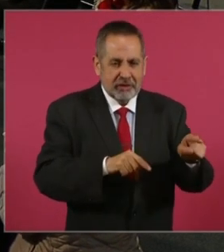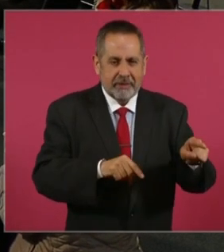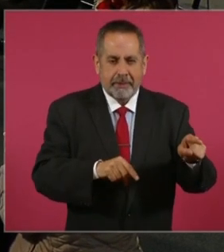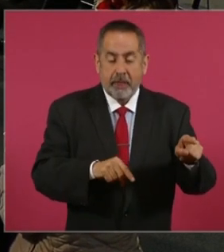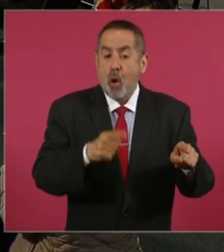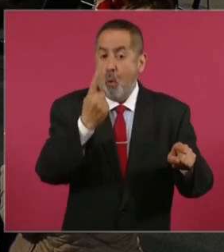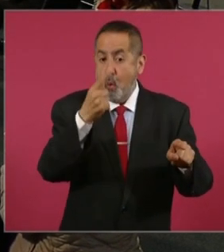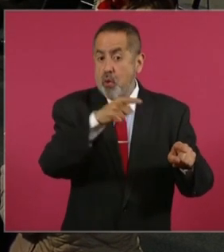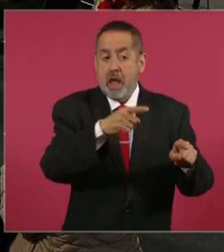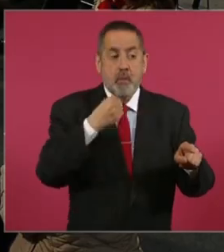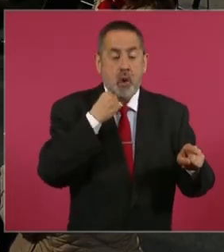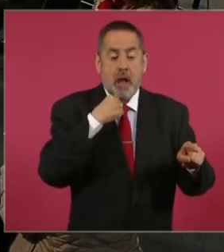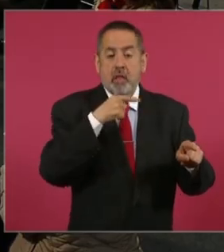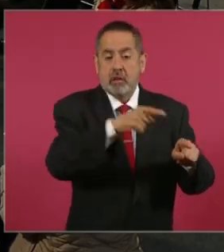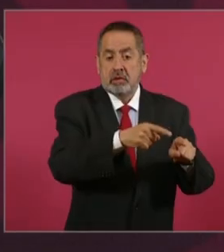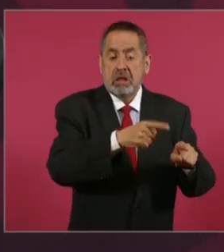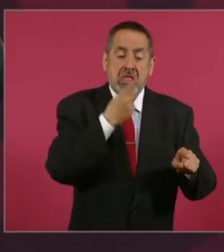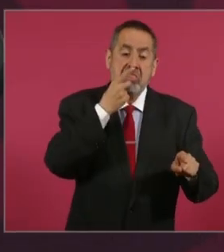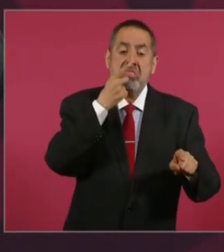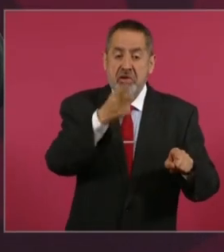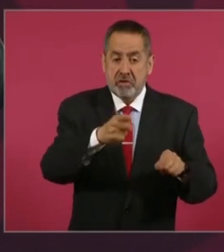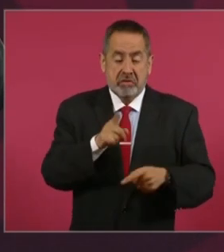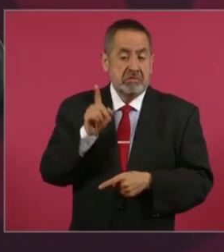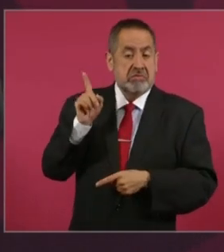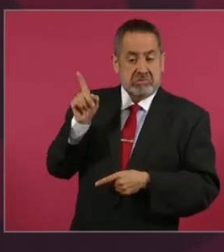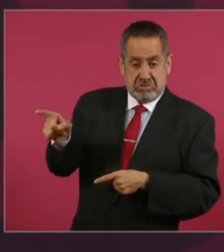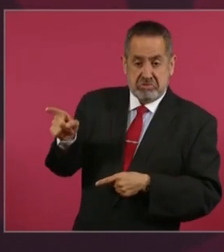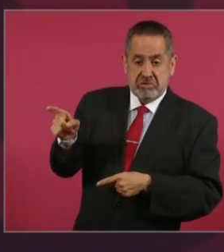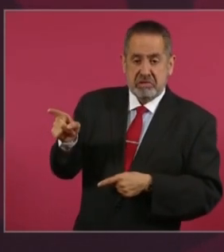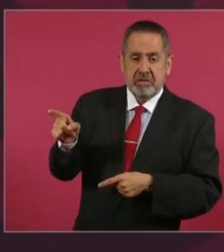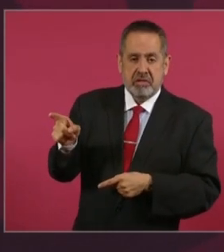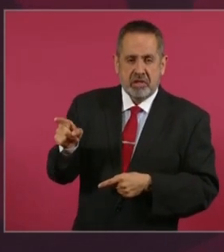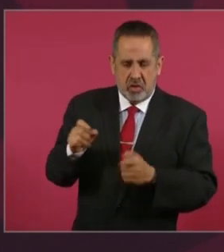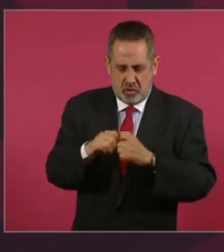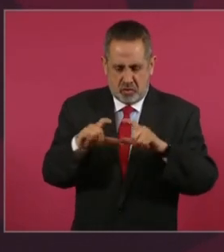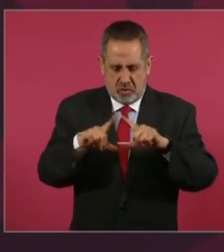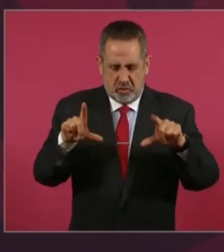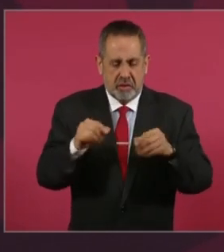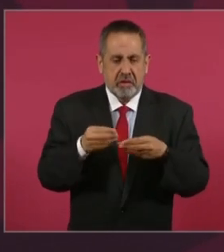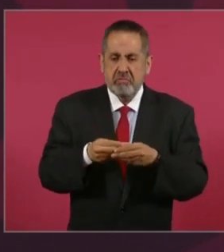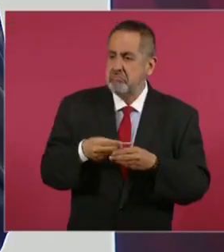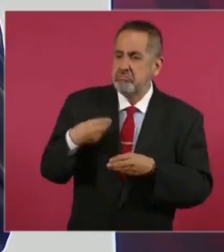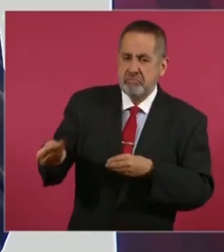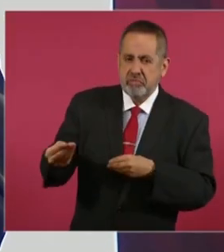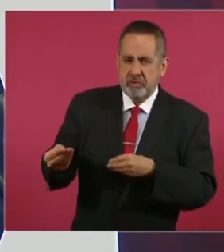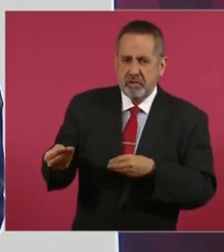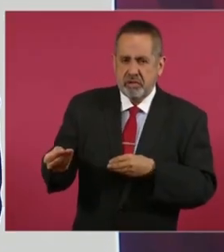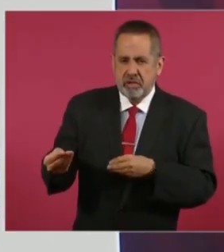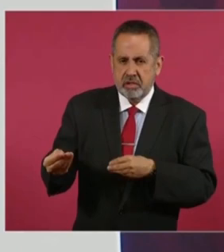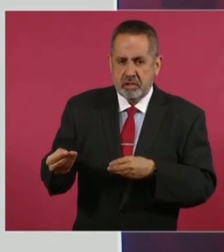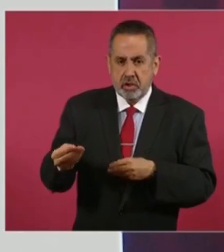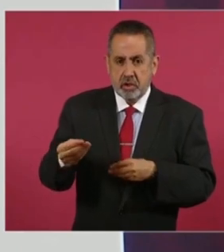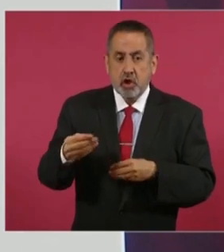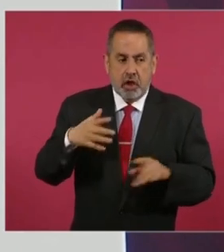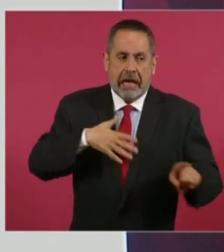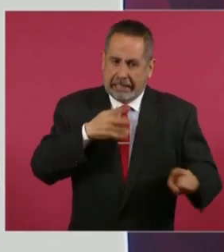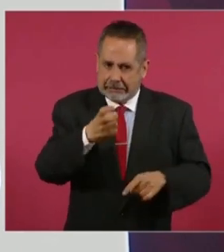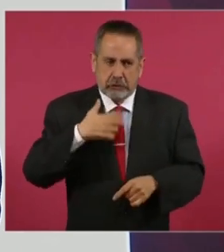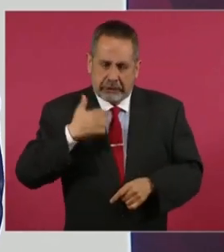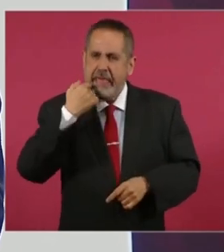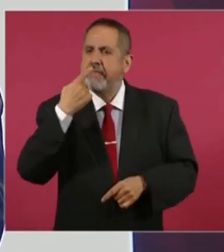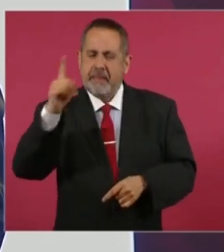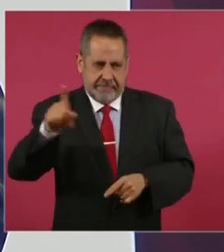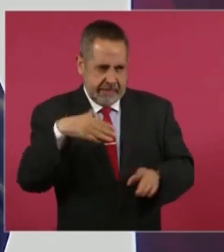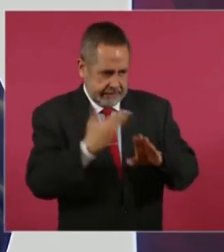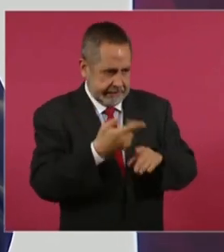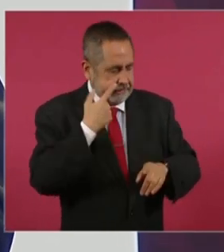de García Luna que dijo con una tarjeta que lo que yo demandara a ese sí pero